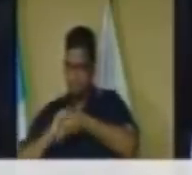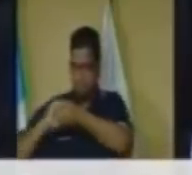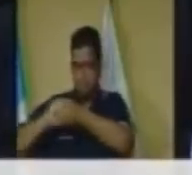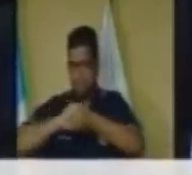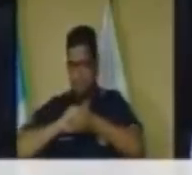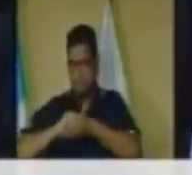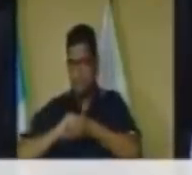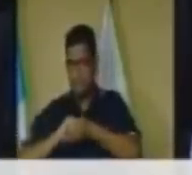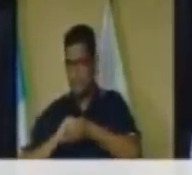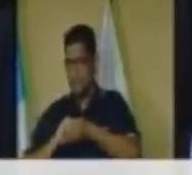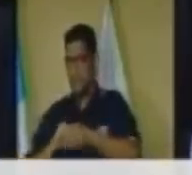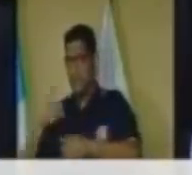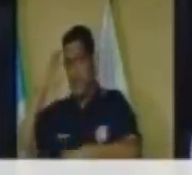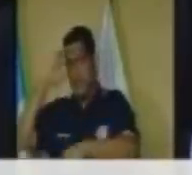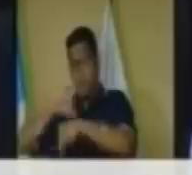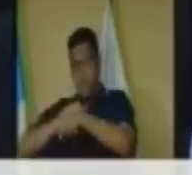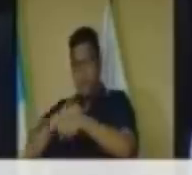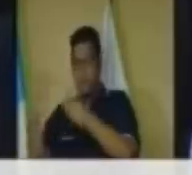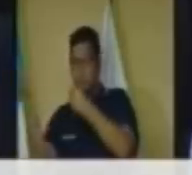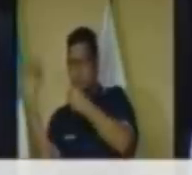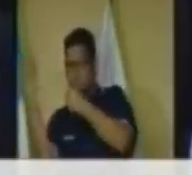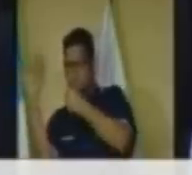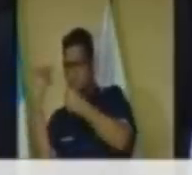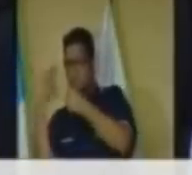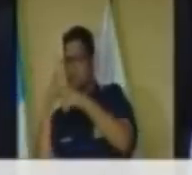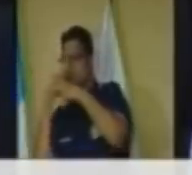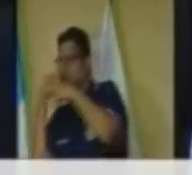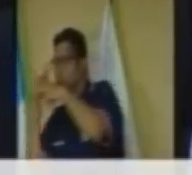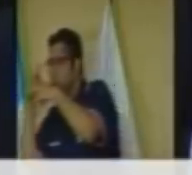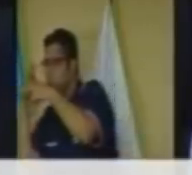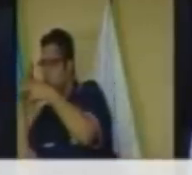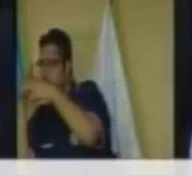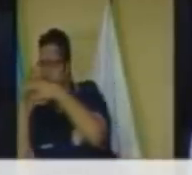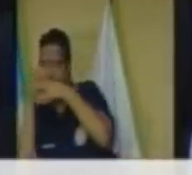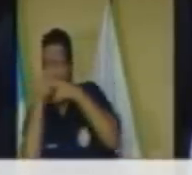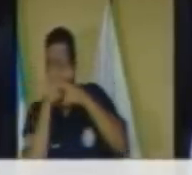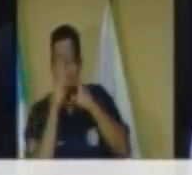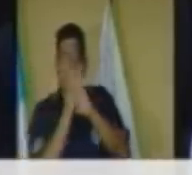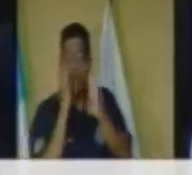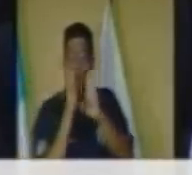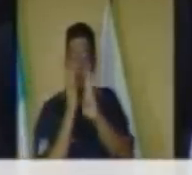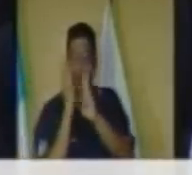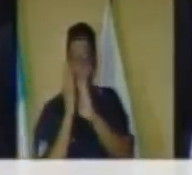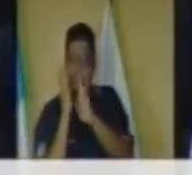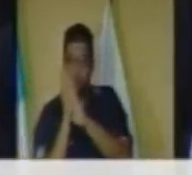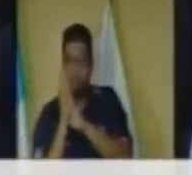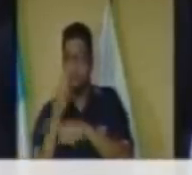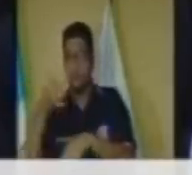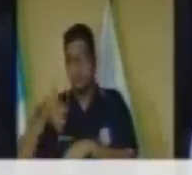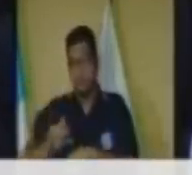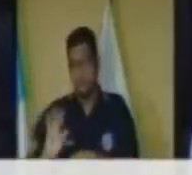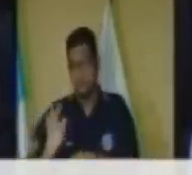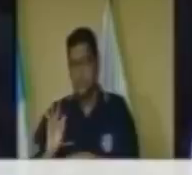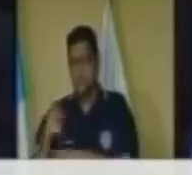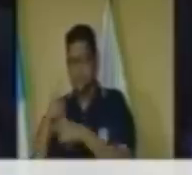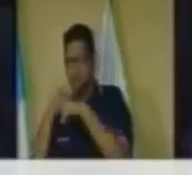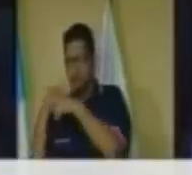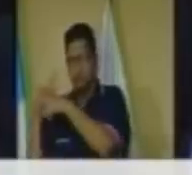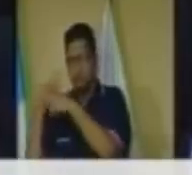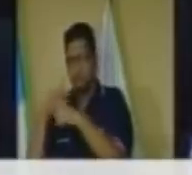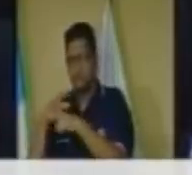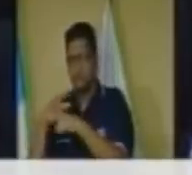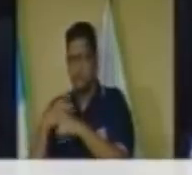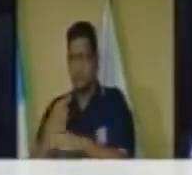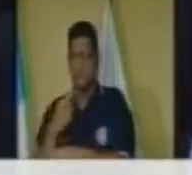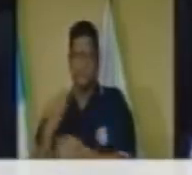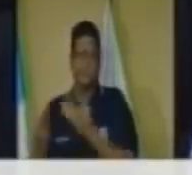de 50 pasajeros, que es la capacidad a veces de transporte público y extraurbano. Vamos a pedir la